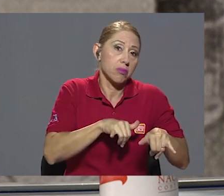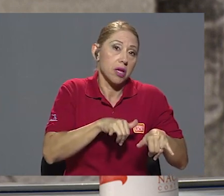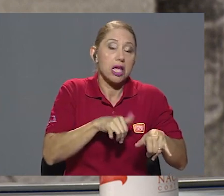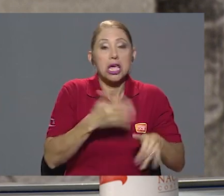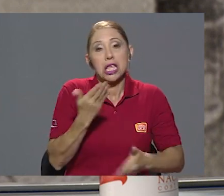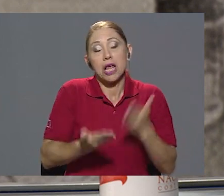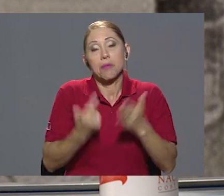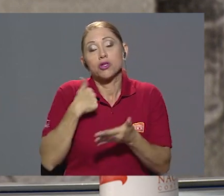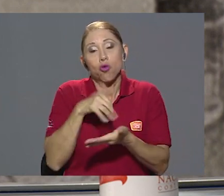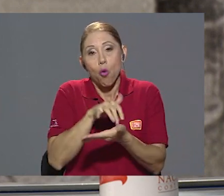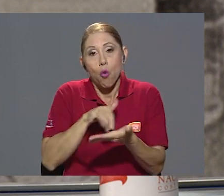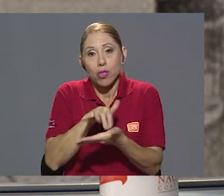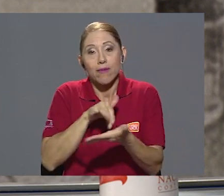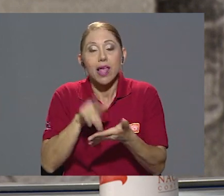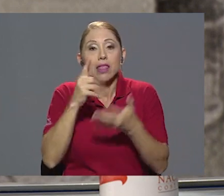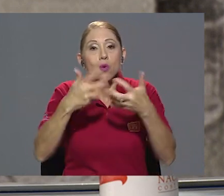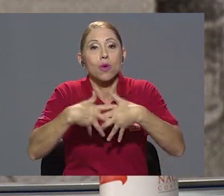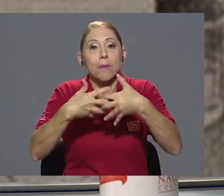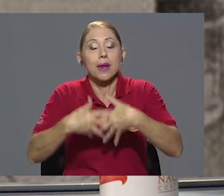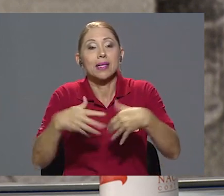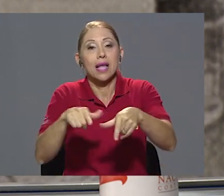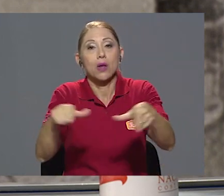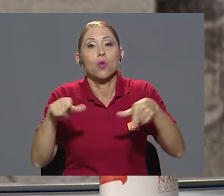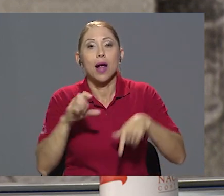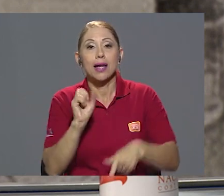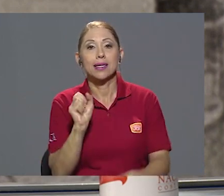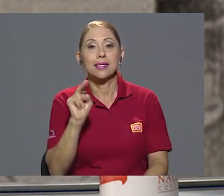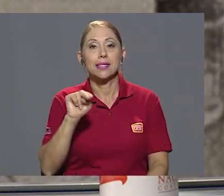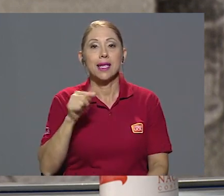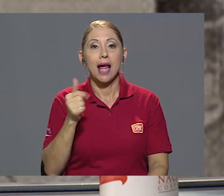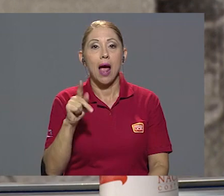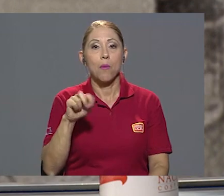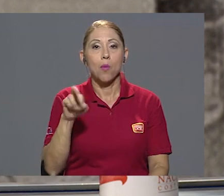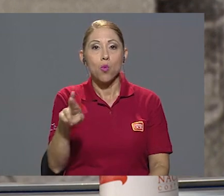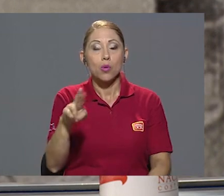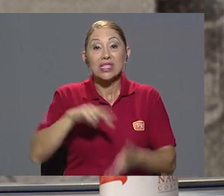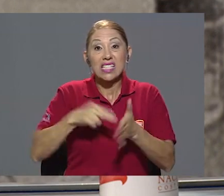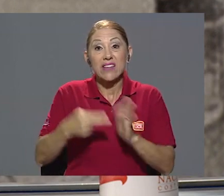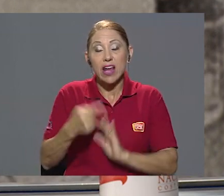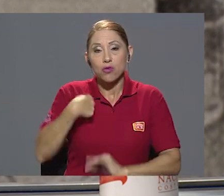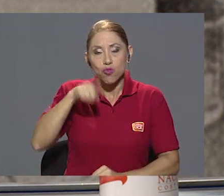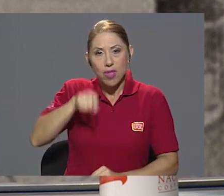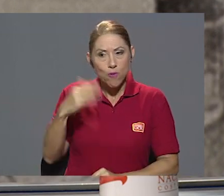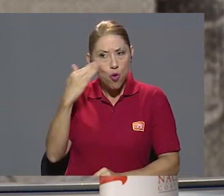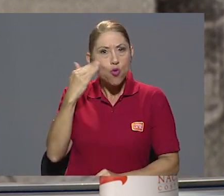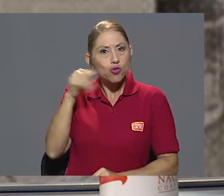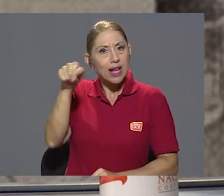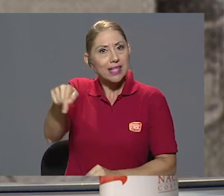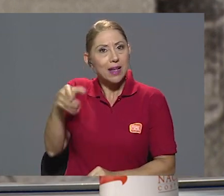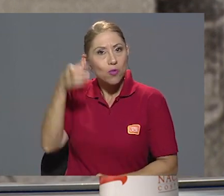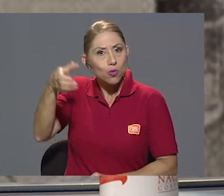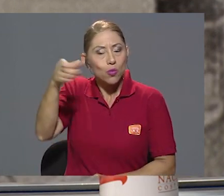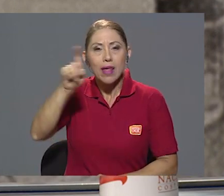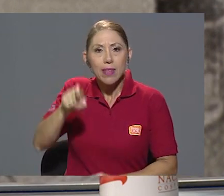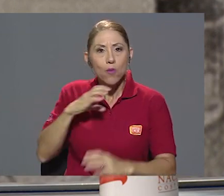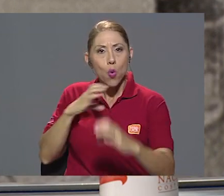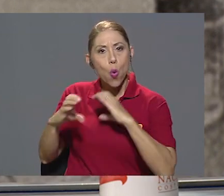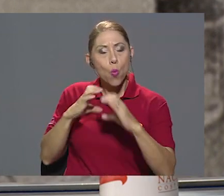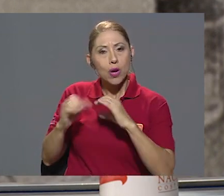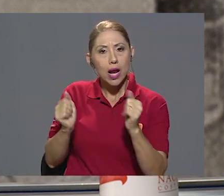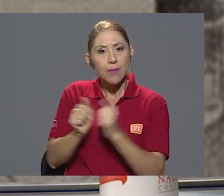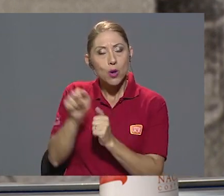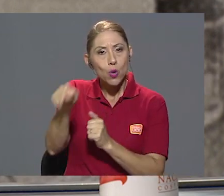una empresa en Singapur, por ejemplo. ¿Eso qué implica? Implica que tengo que conocer de esa cultura, que tengo que comunicarme con